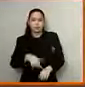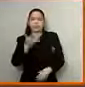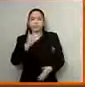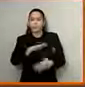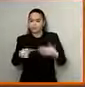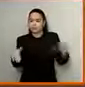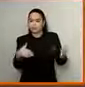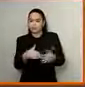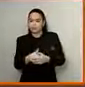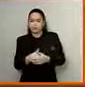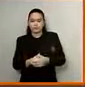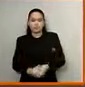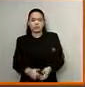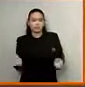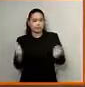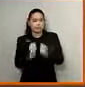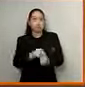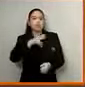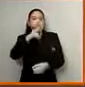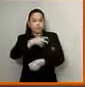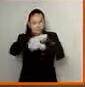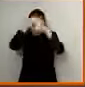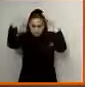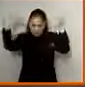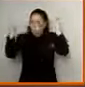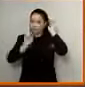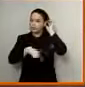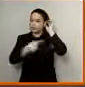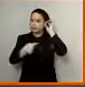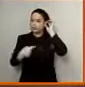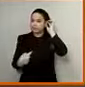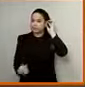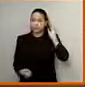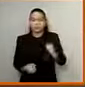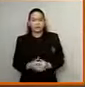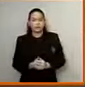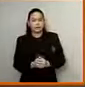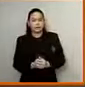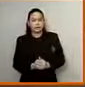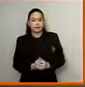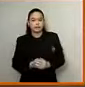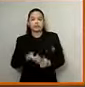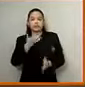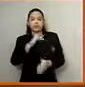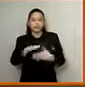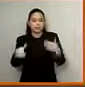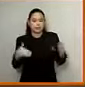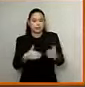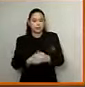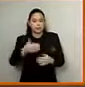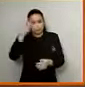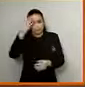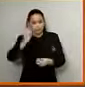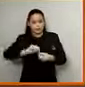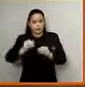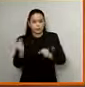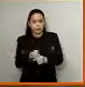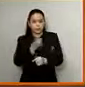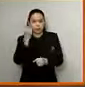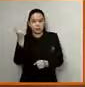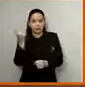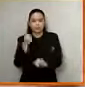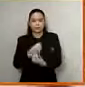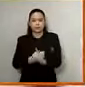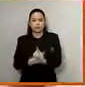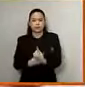por ustedes de juntos hacer de sus sueños una realidad con la diaria. Les deseo muchísima suerte. Vamos a conocer el primer dígito